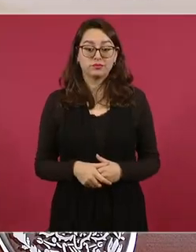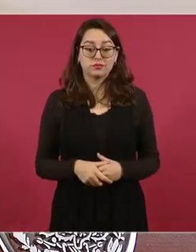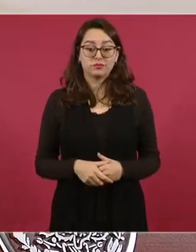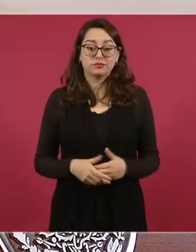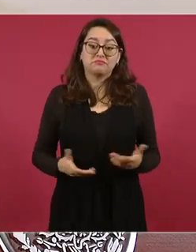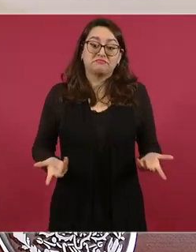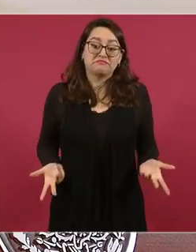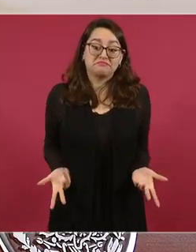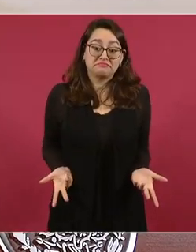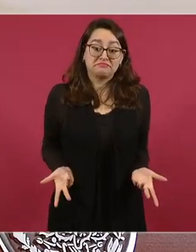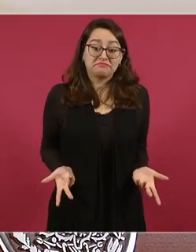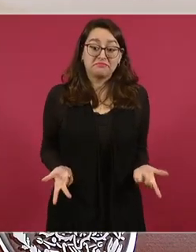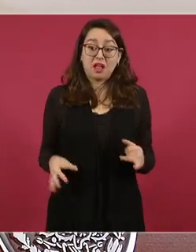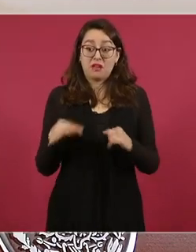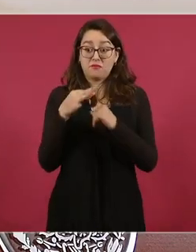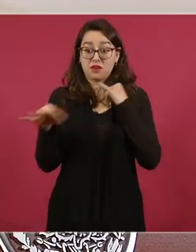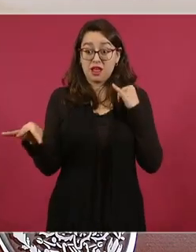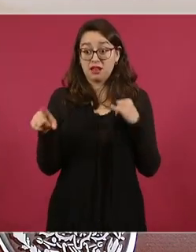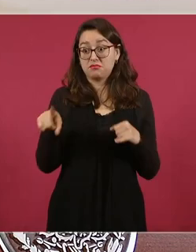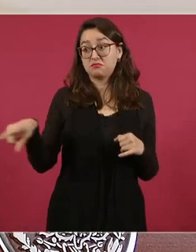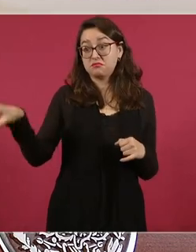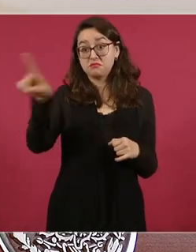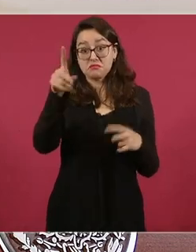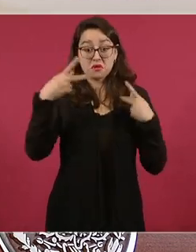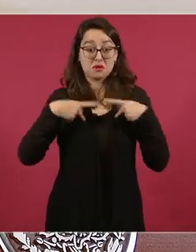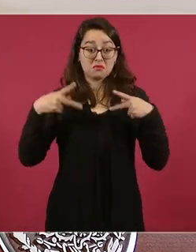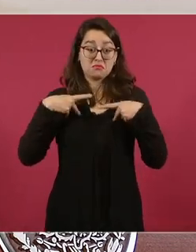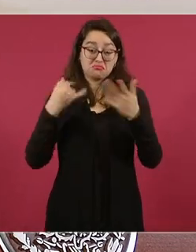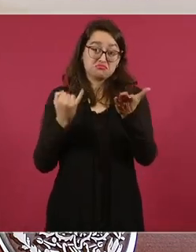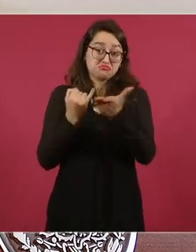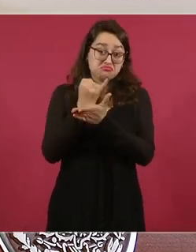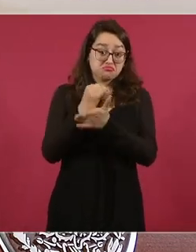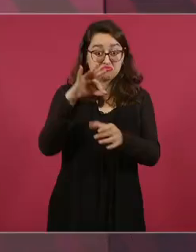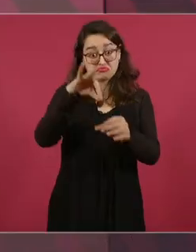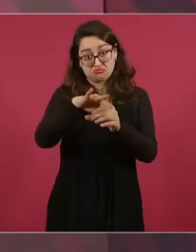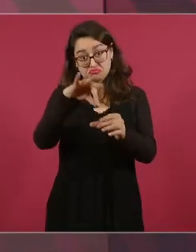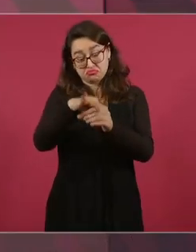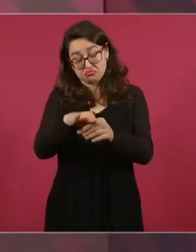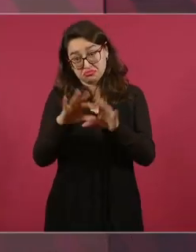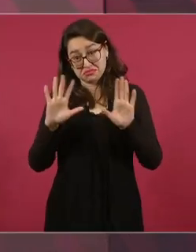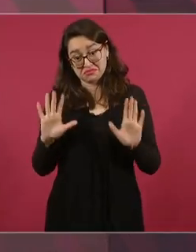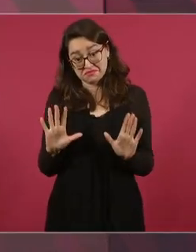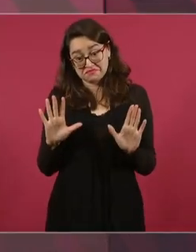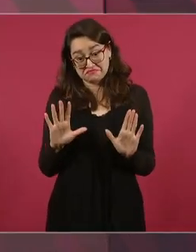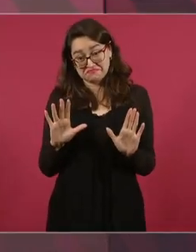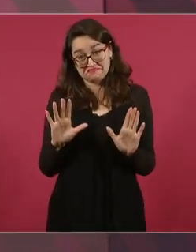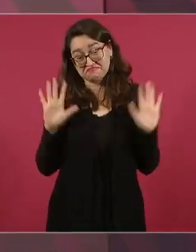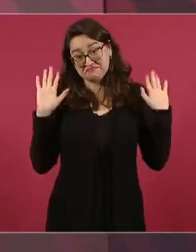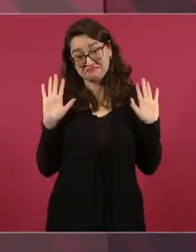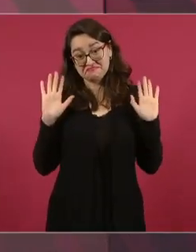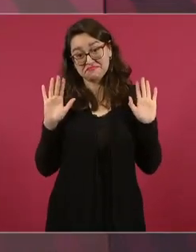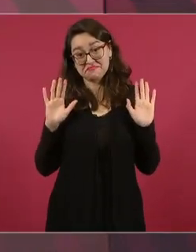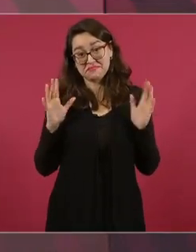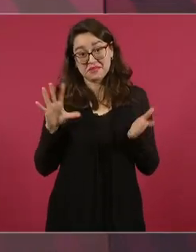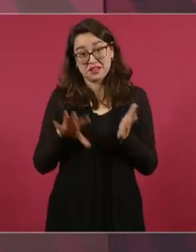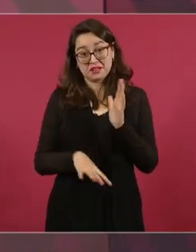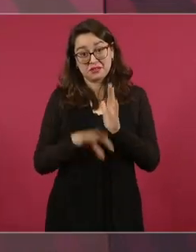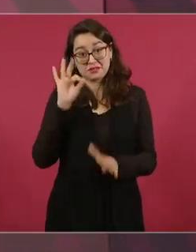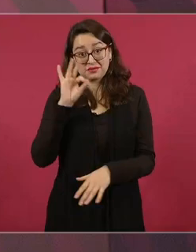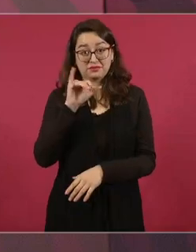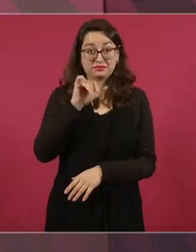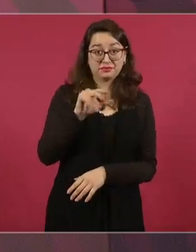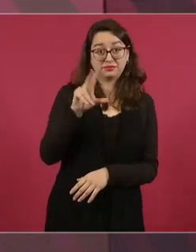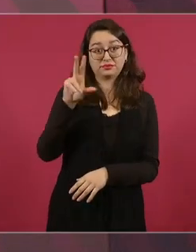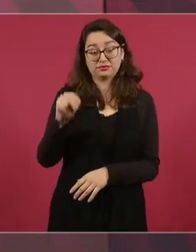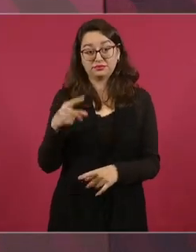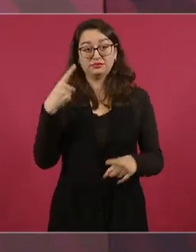Entonces, ¿quién va a decidir al final? Pues el pueblo. Tanto si se va a elegir a los jueces, magistrados y ministros y también